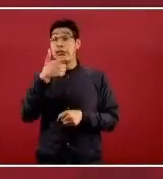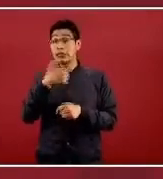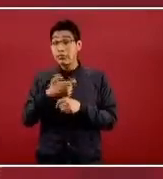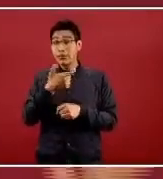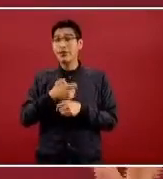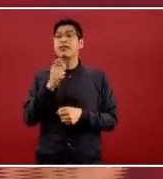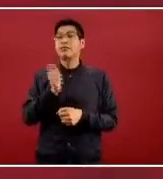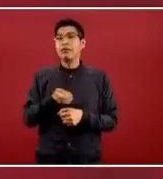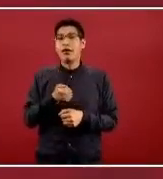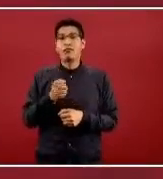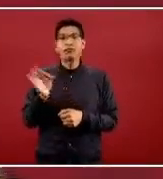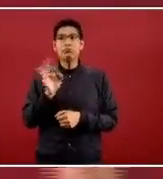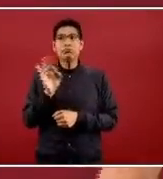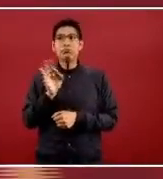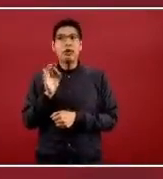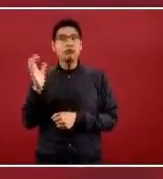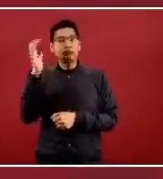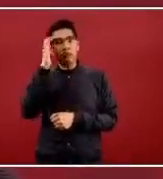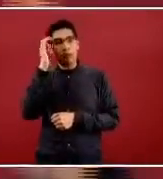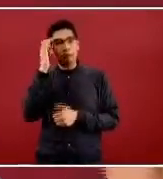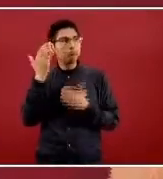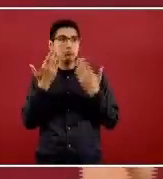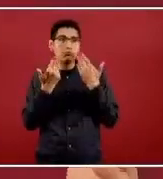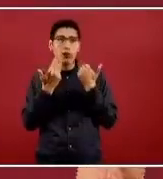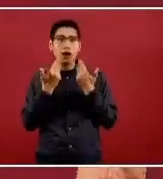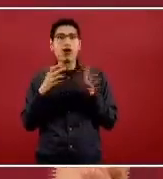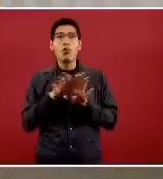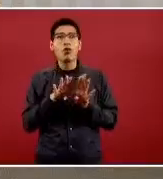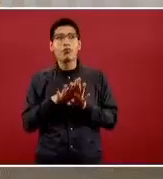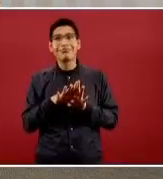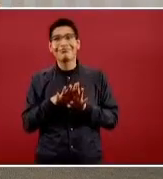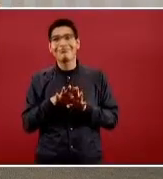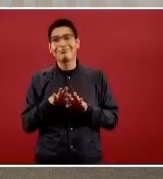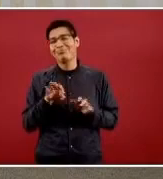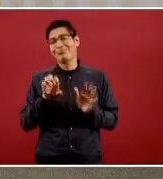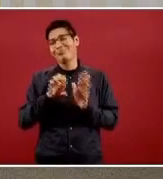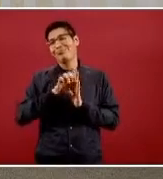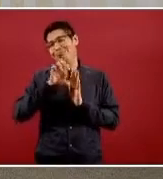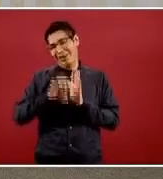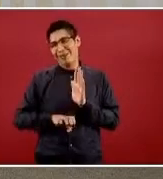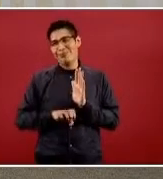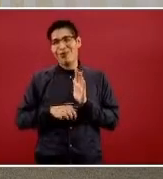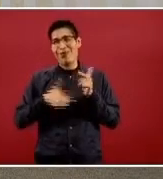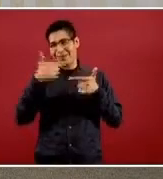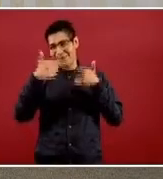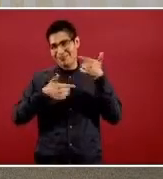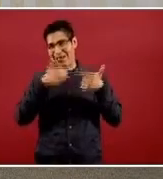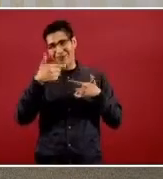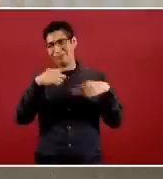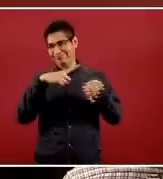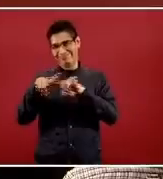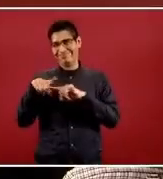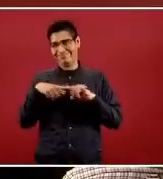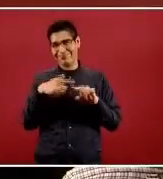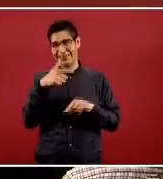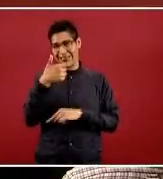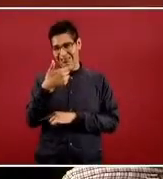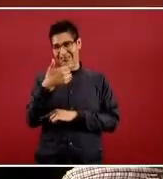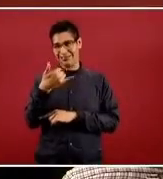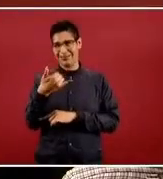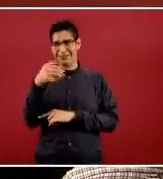camas, como podría ser gimnasios y ese tipo de cosas. ¿Manda? Eso ya sería una